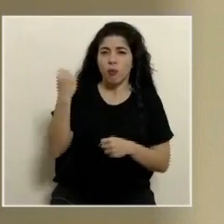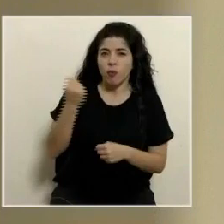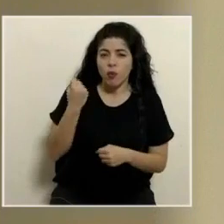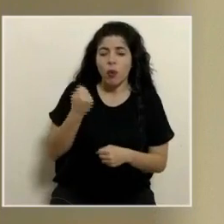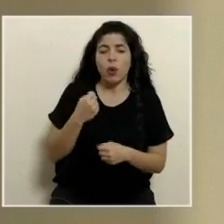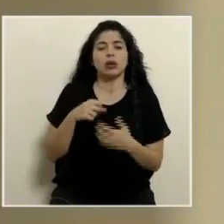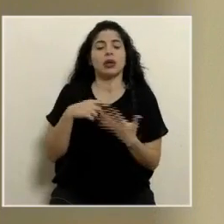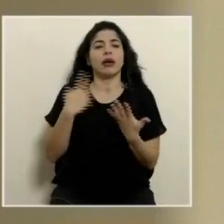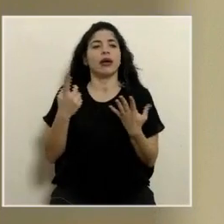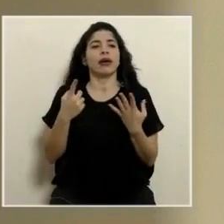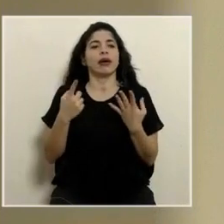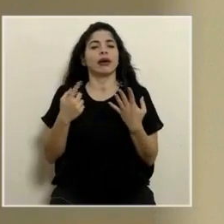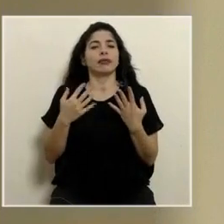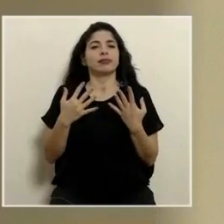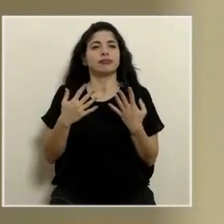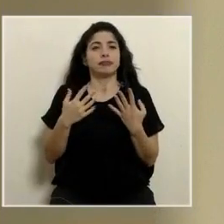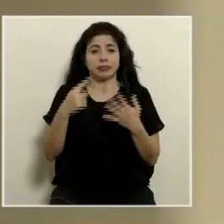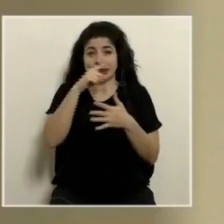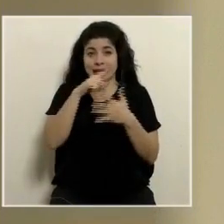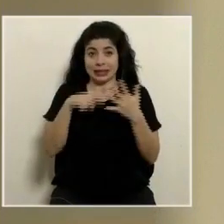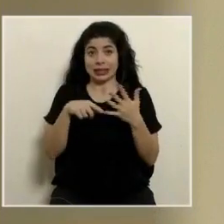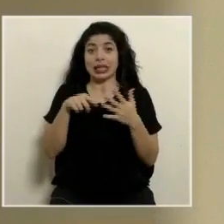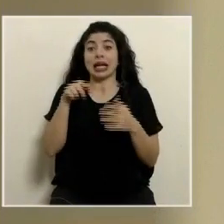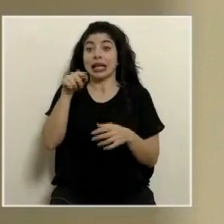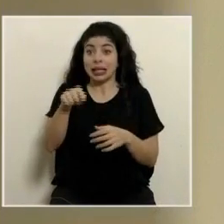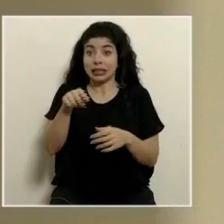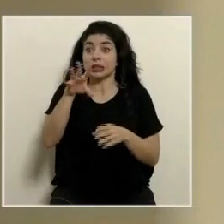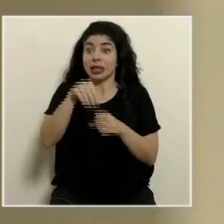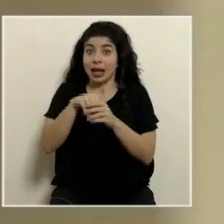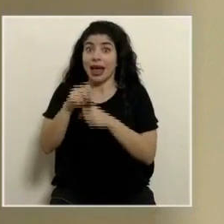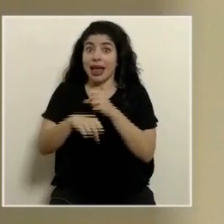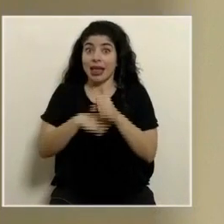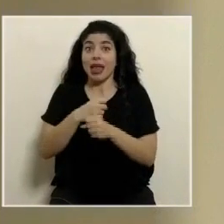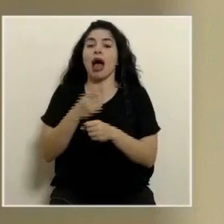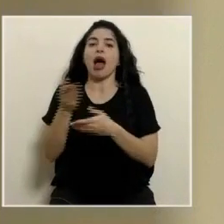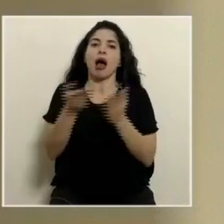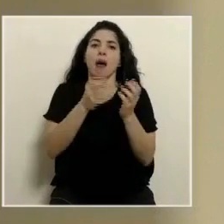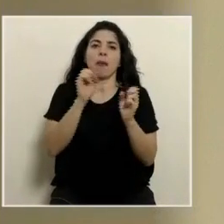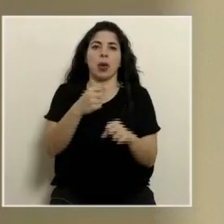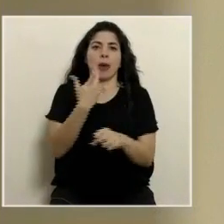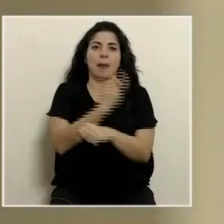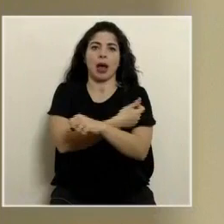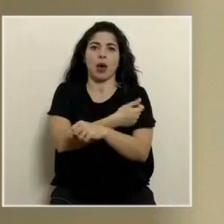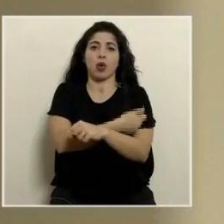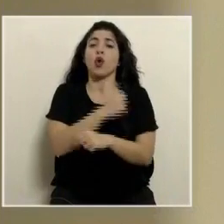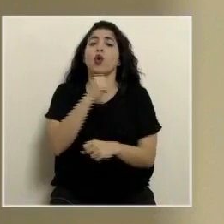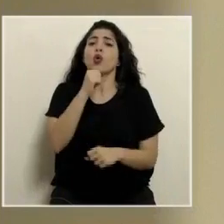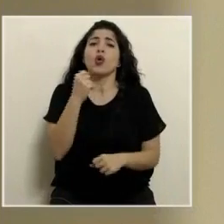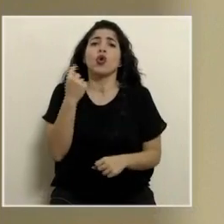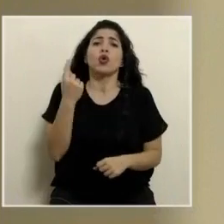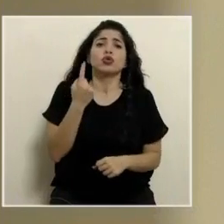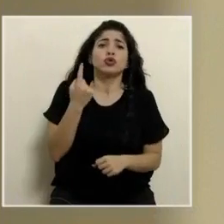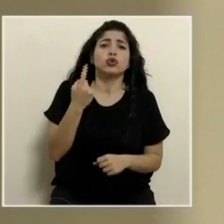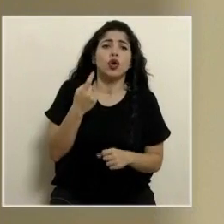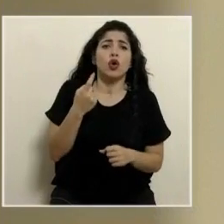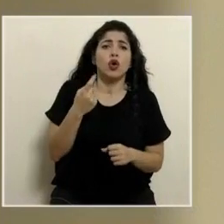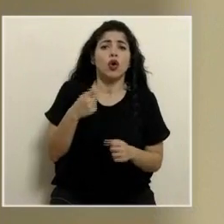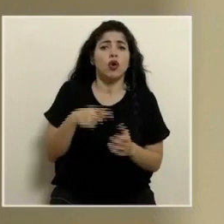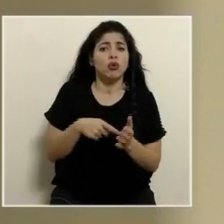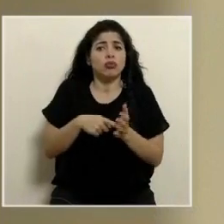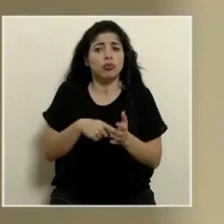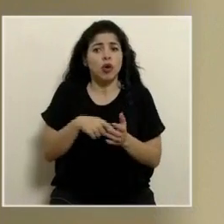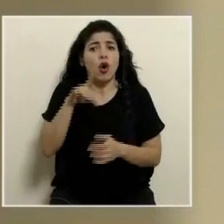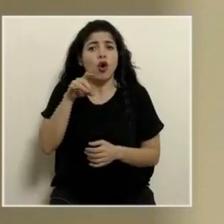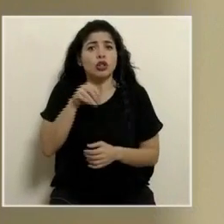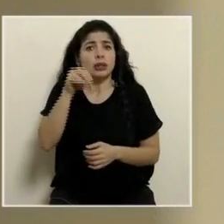ejemplo. Y entonces se va a abrir y ya no solamente condicionado a que cumplan con un 80% del